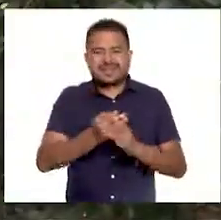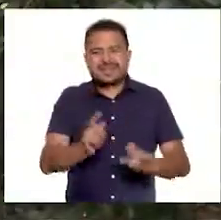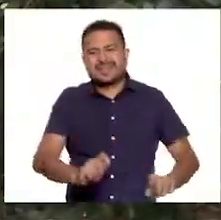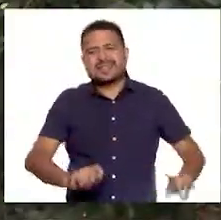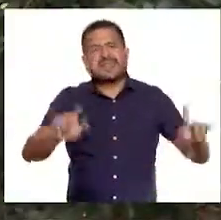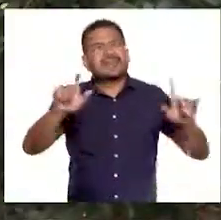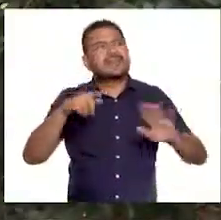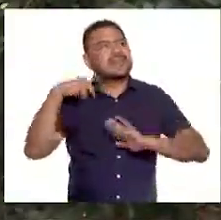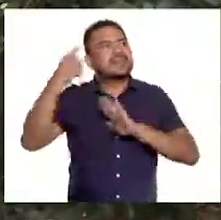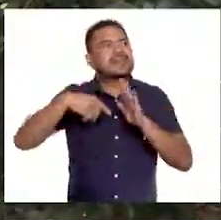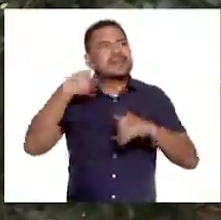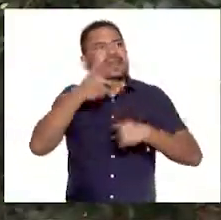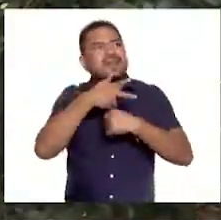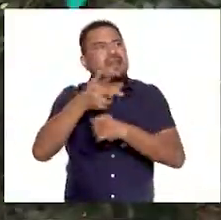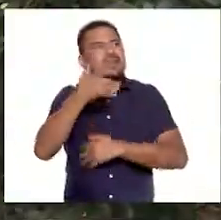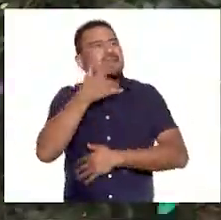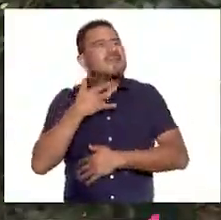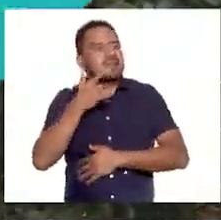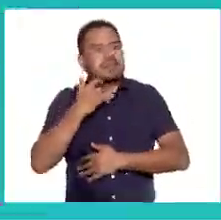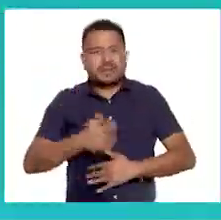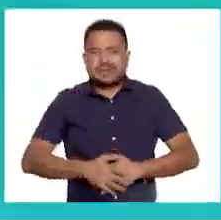el siguiente video!